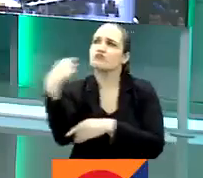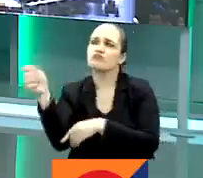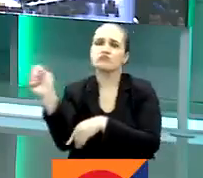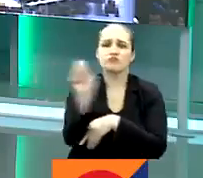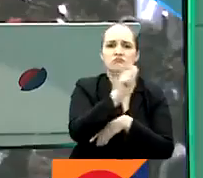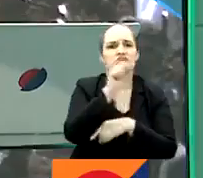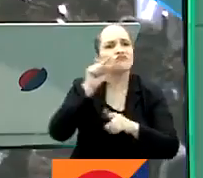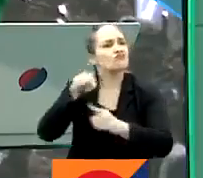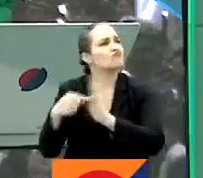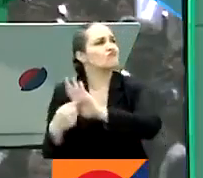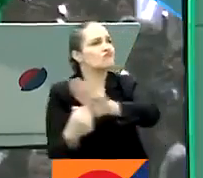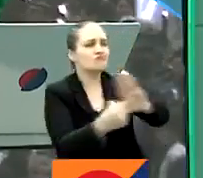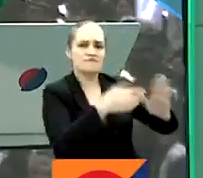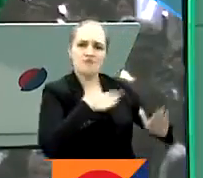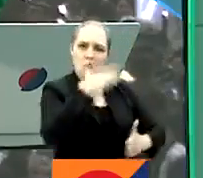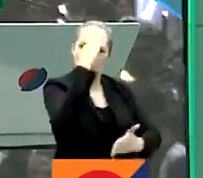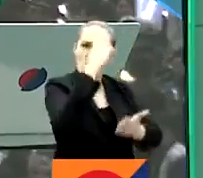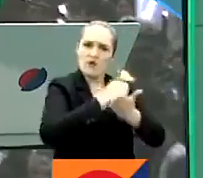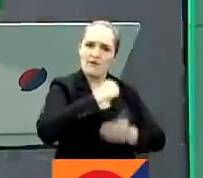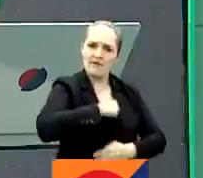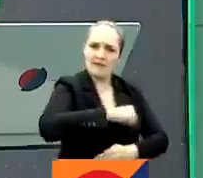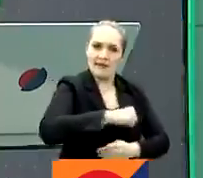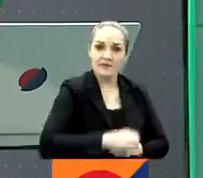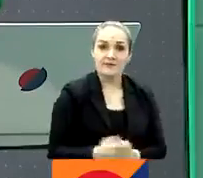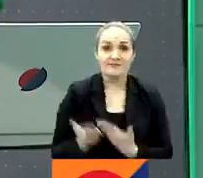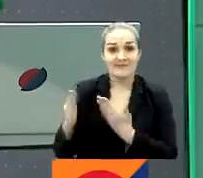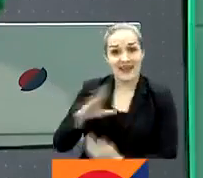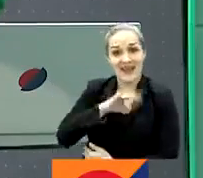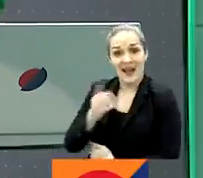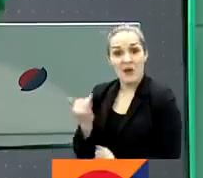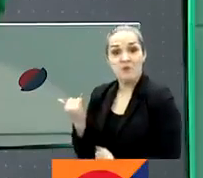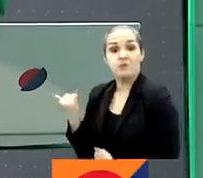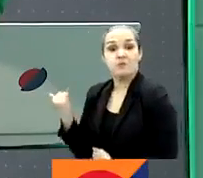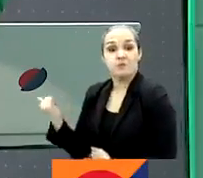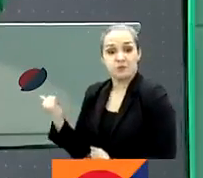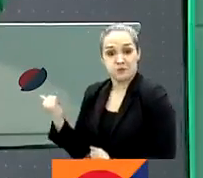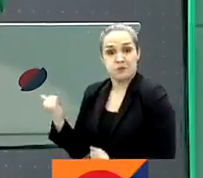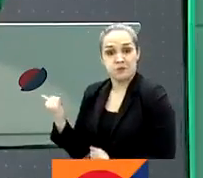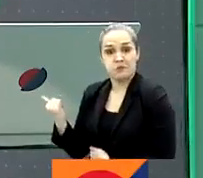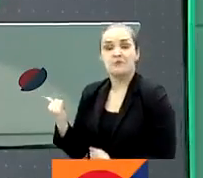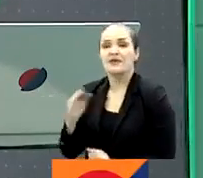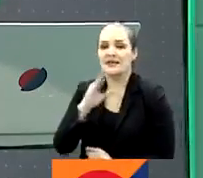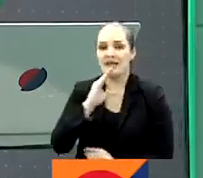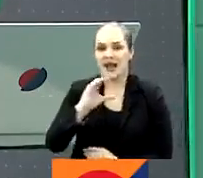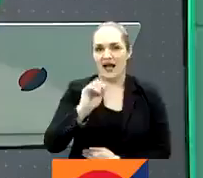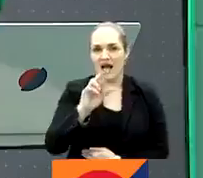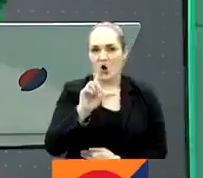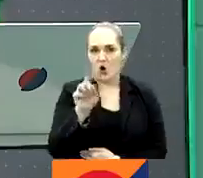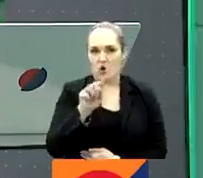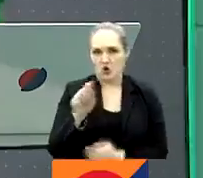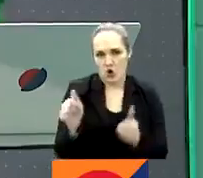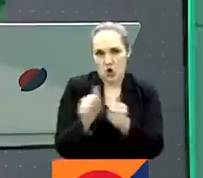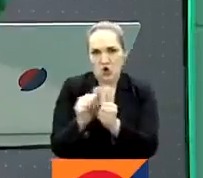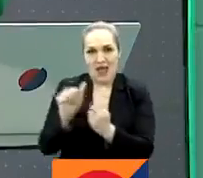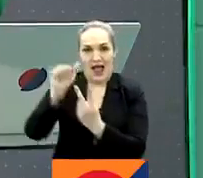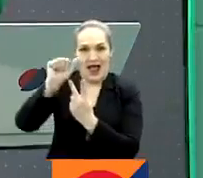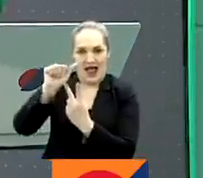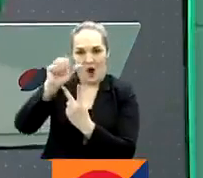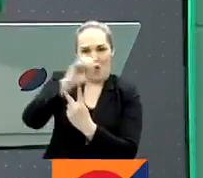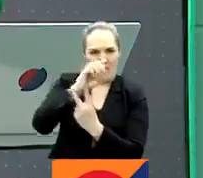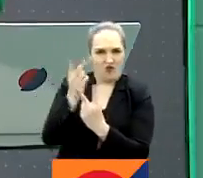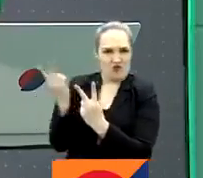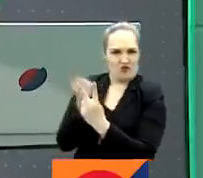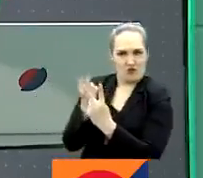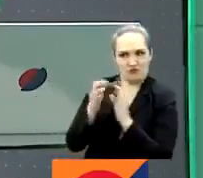opinión. Y precisamente en las calles de Cali están nuestros compañeros Catherine Estazo y Carlos Gutiérrez en esta convergencia de Radio Nacional y